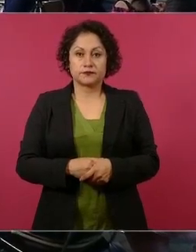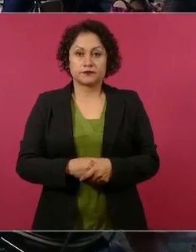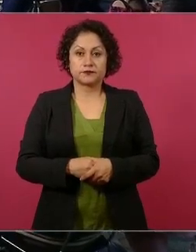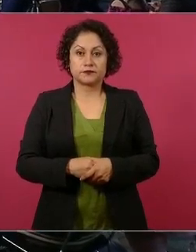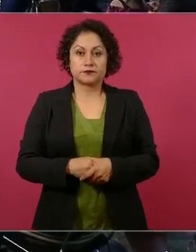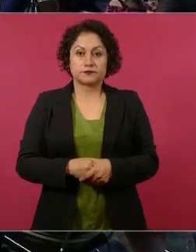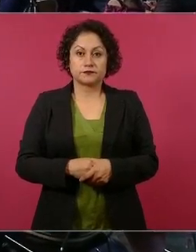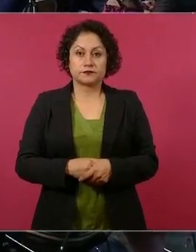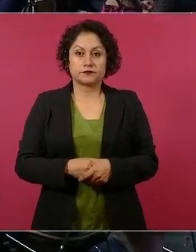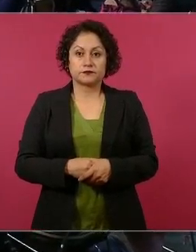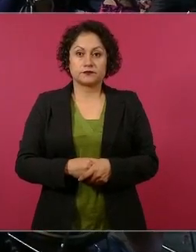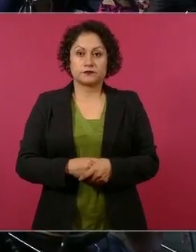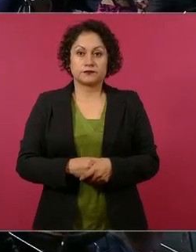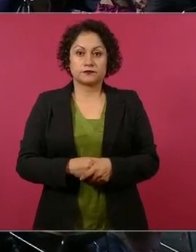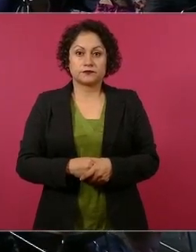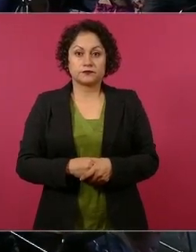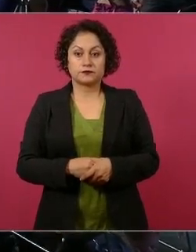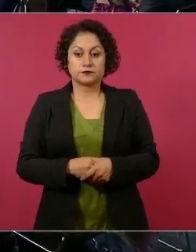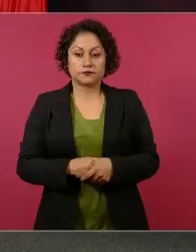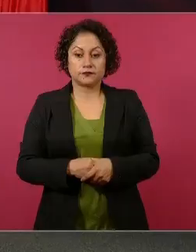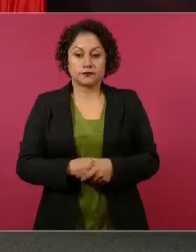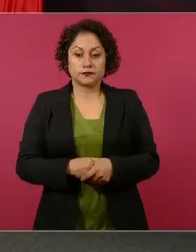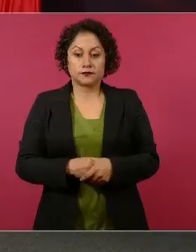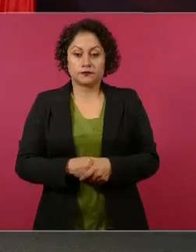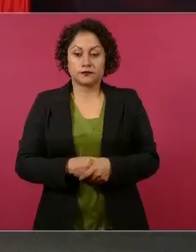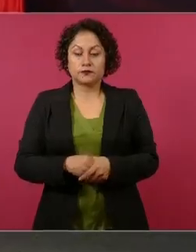Sí, lo supe y…